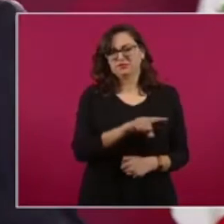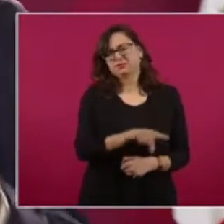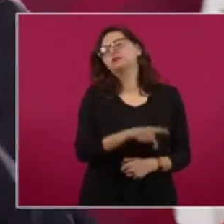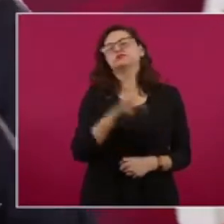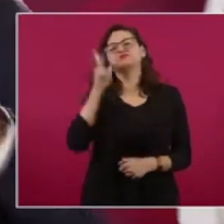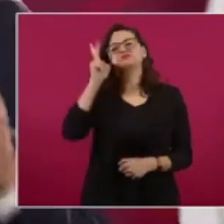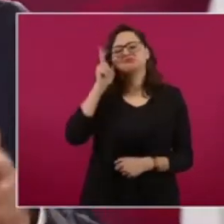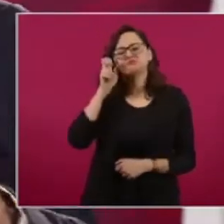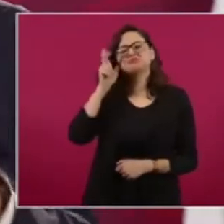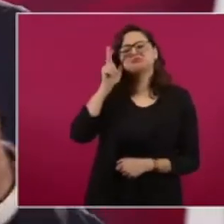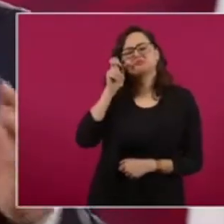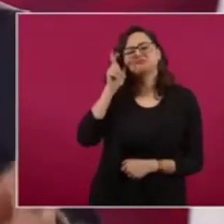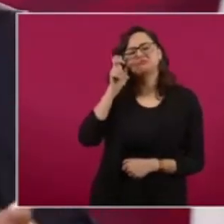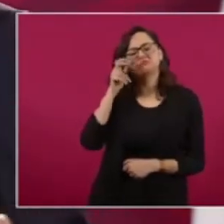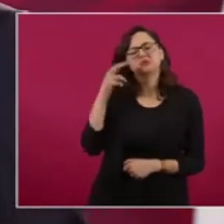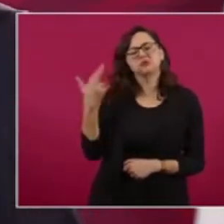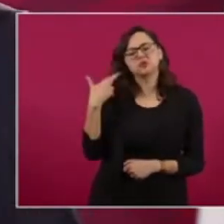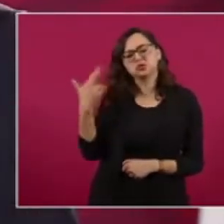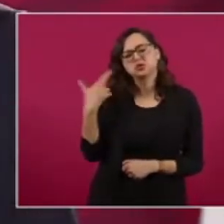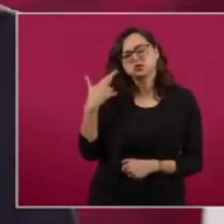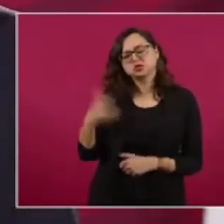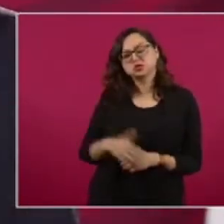que estaba diciendo,